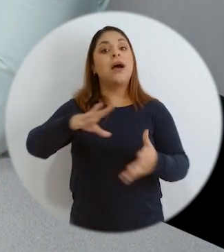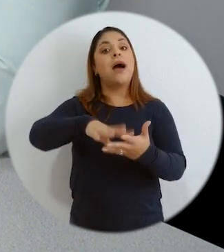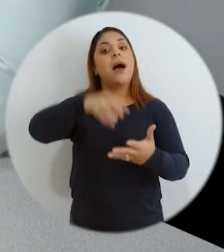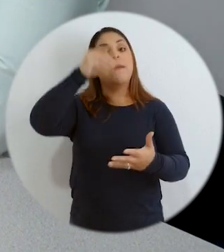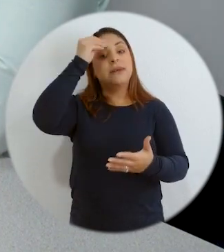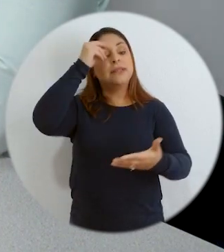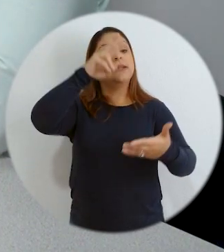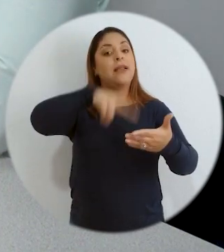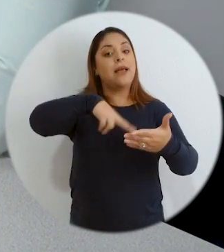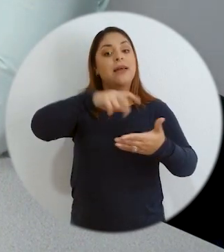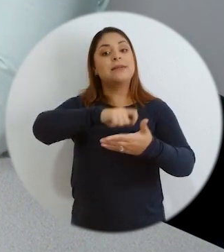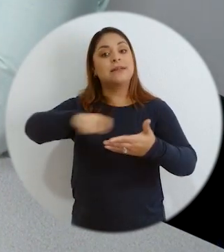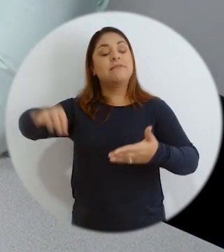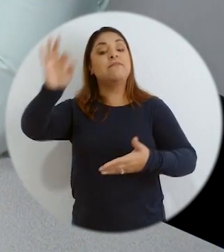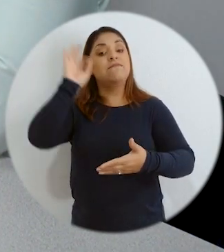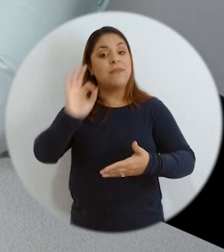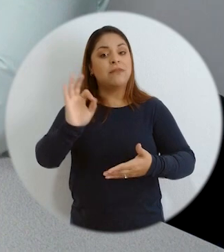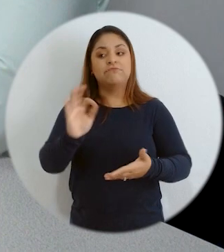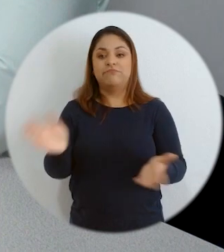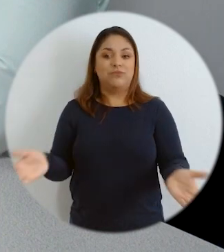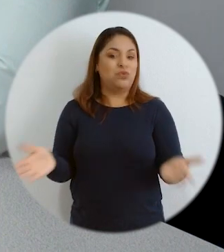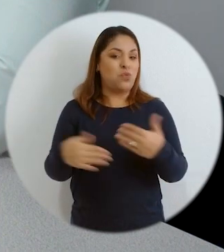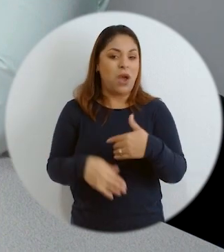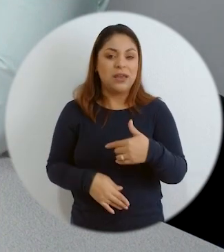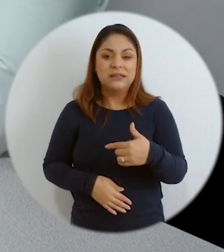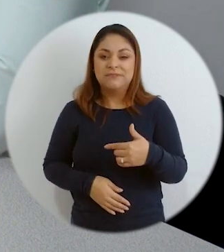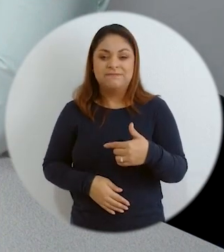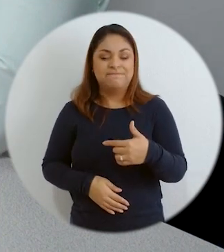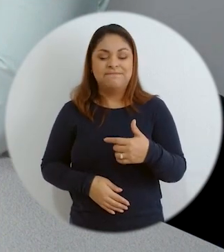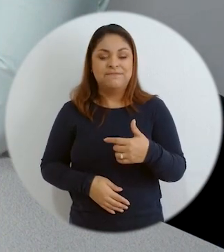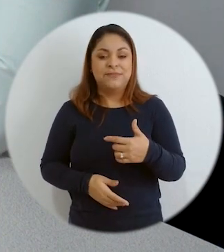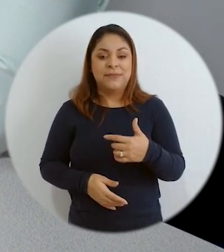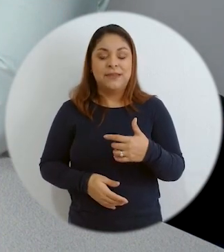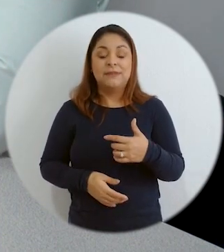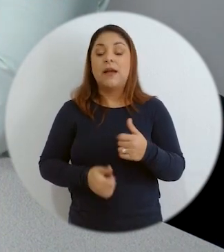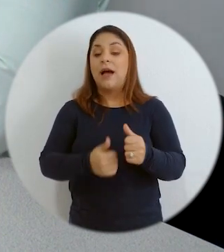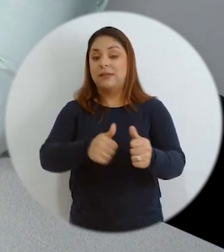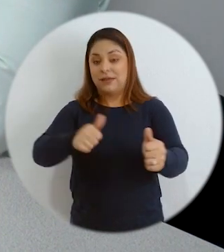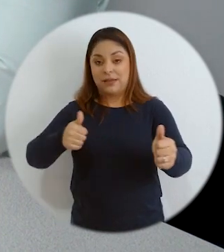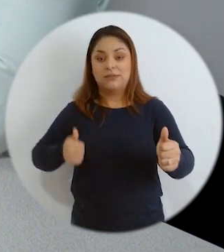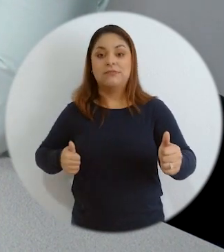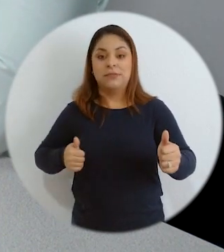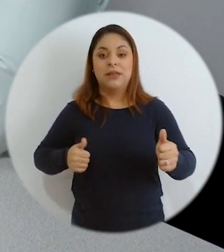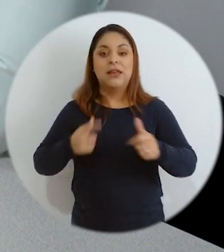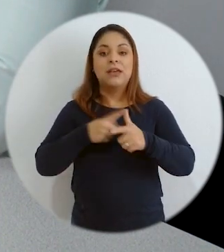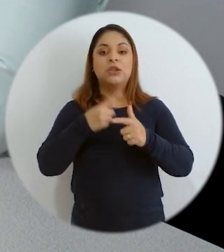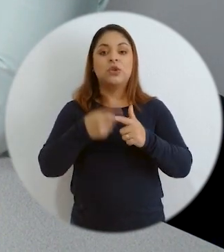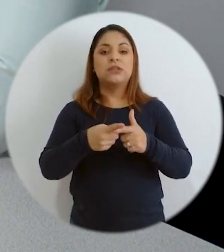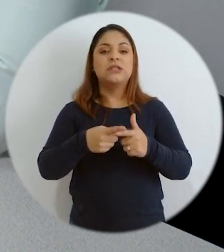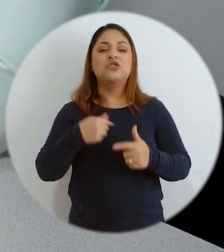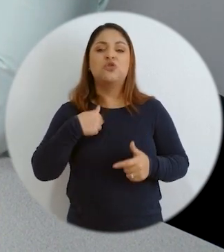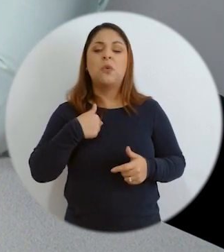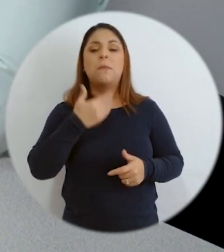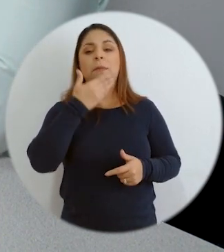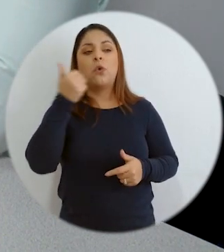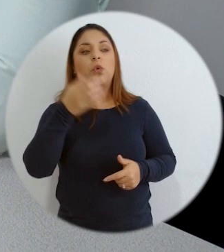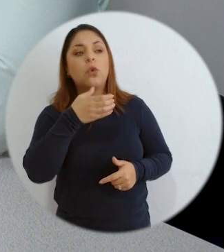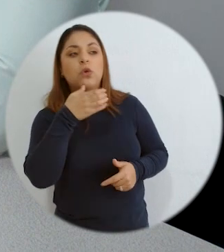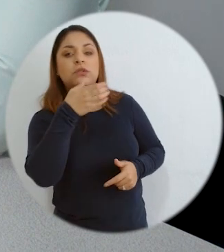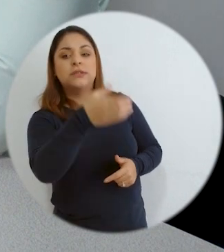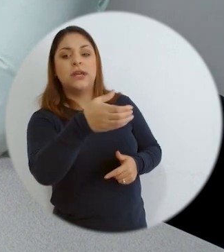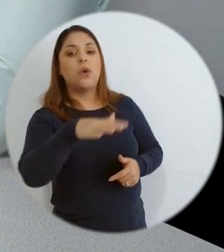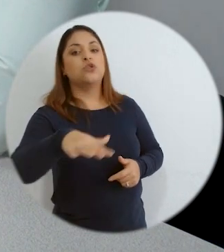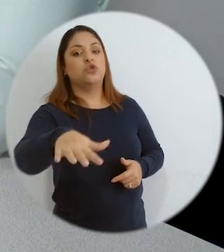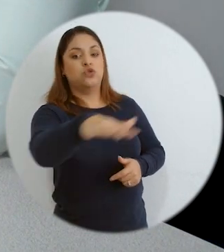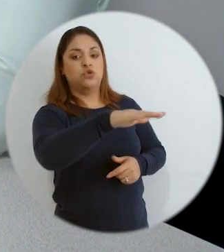tener una capacidad de lectoescritura óptima, no lo tiene. Entonces, yo creo que el consejo